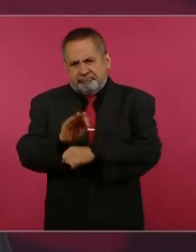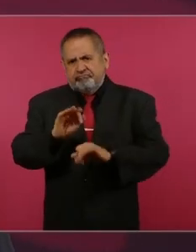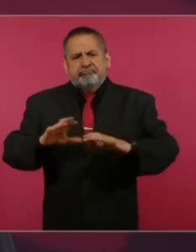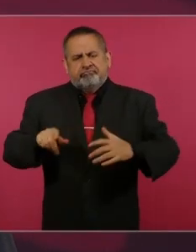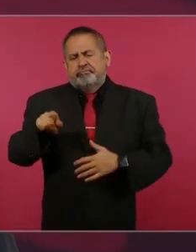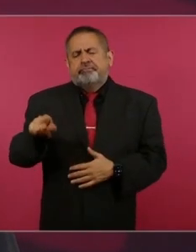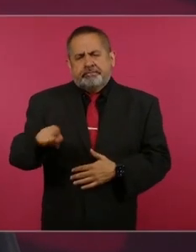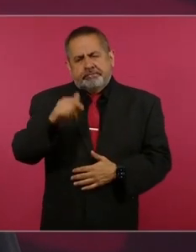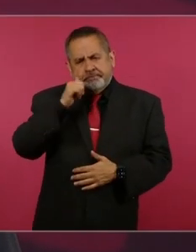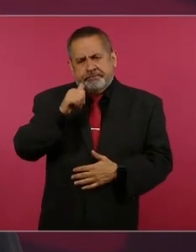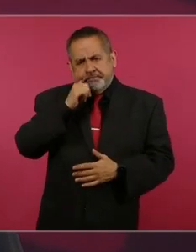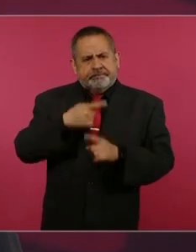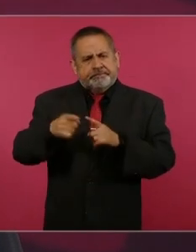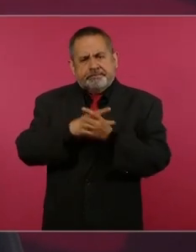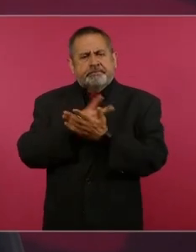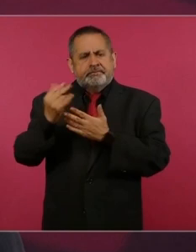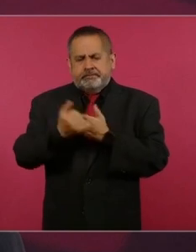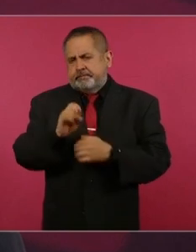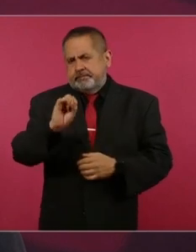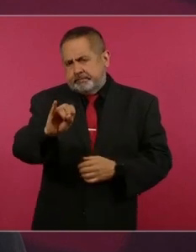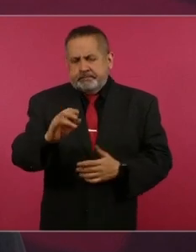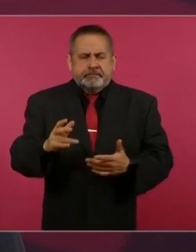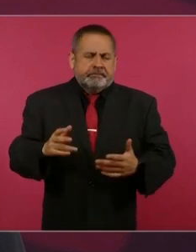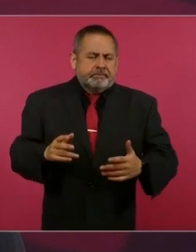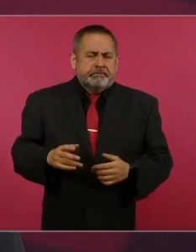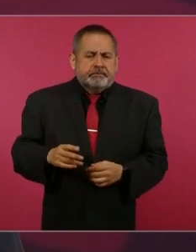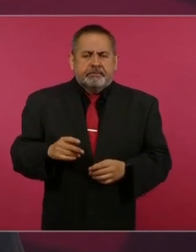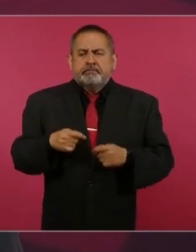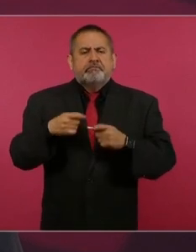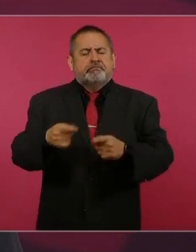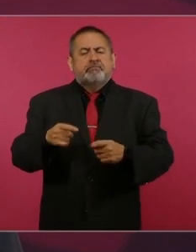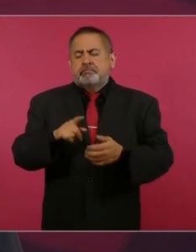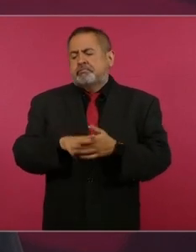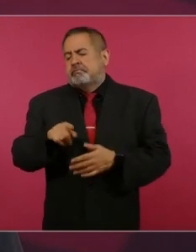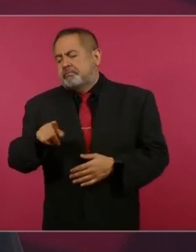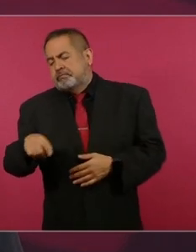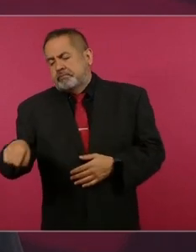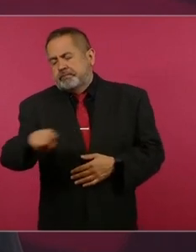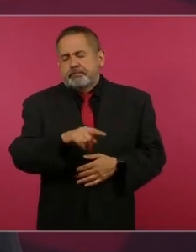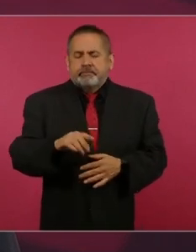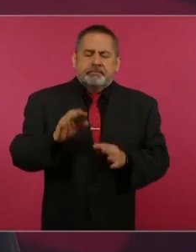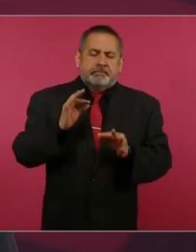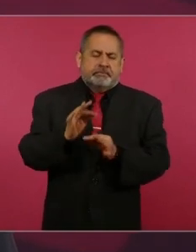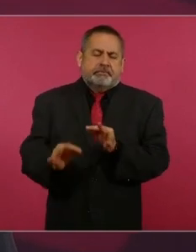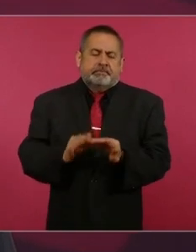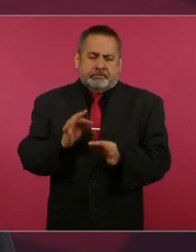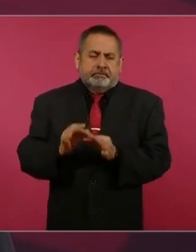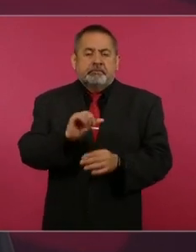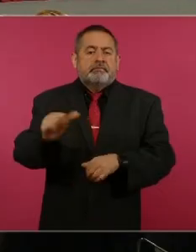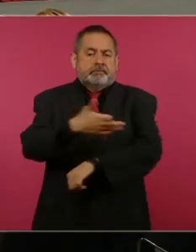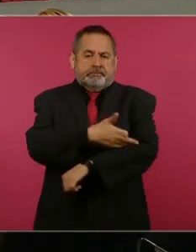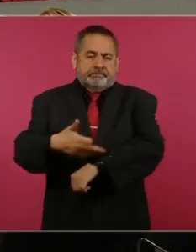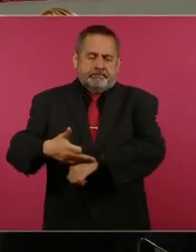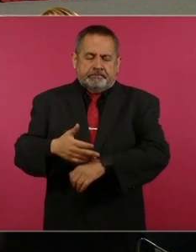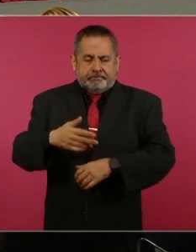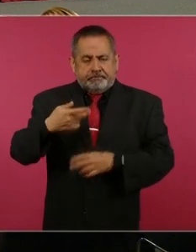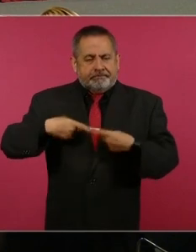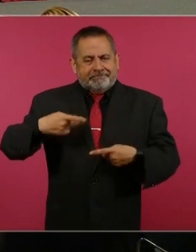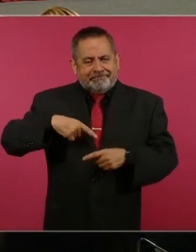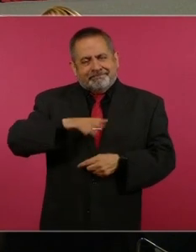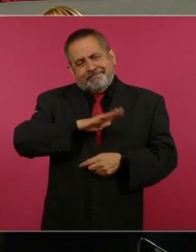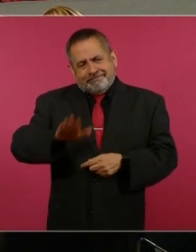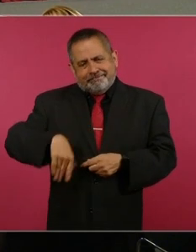precisamente estos proyectos y finalmente llegar a darle la satisfacción moral a los familiares de los mineros,